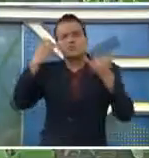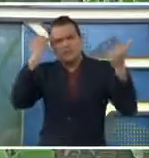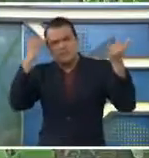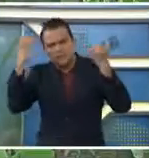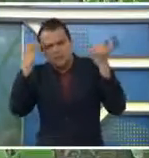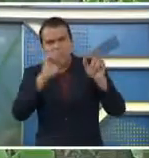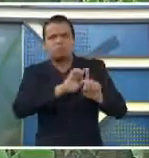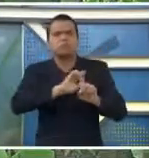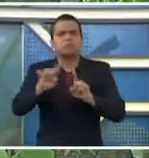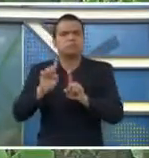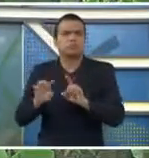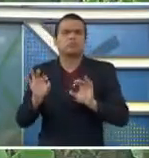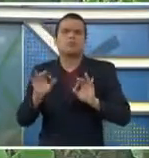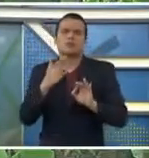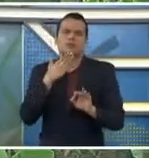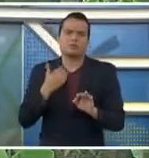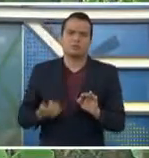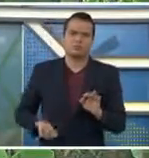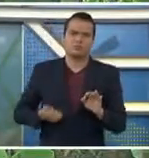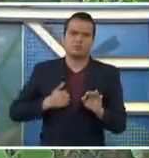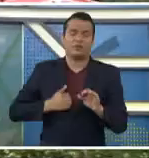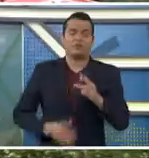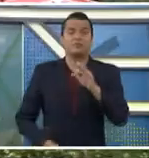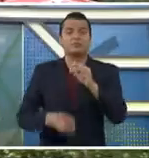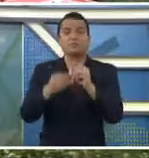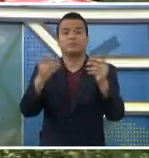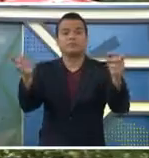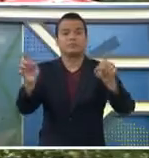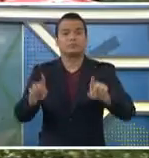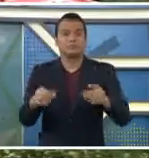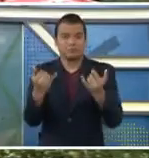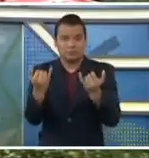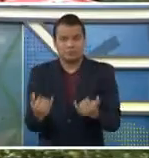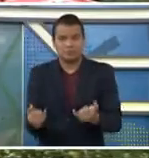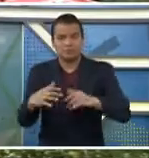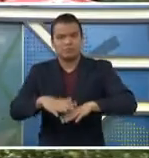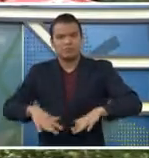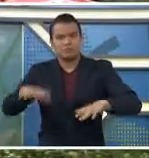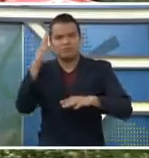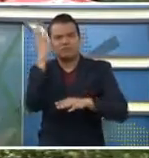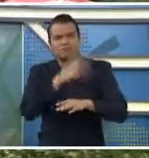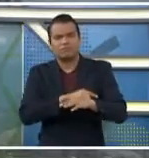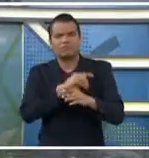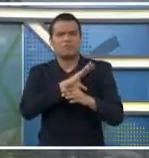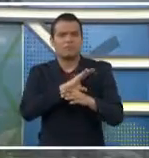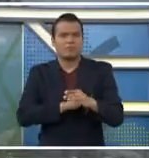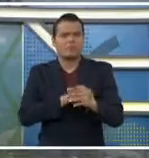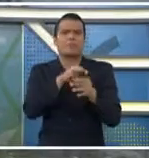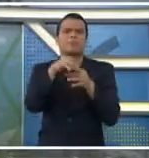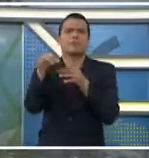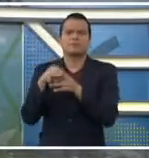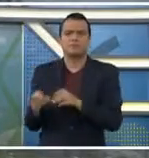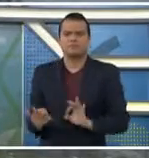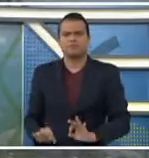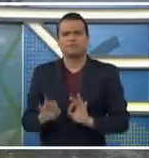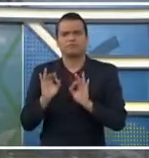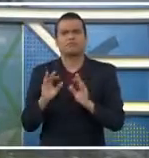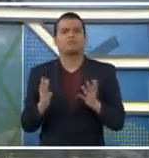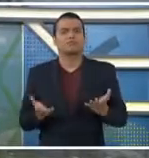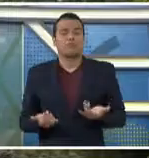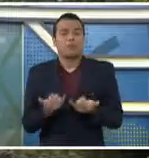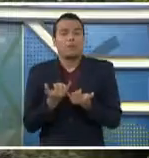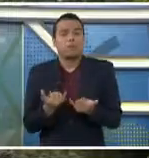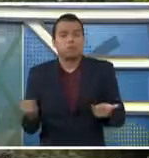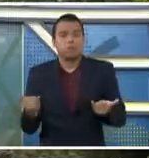creatividad, innovación y conocimiento, tratar de que esta belleza de municipios que tenemos, de pueblos fantásticos, tengan una